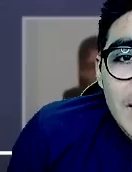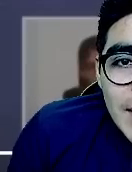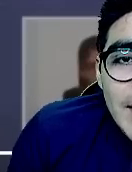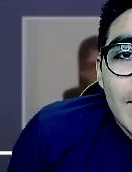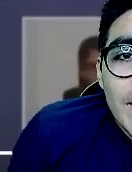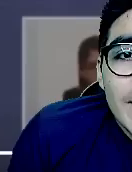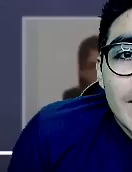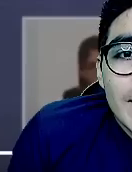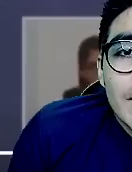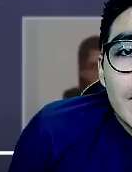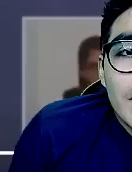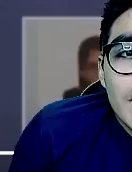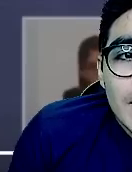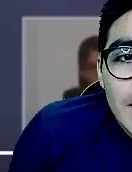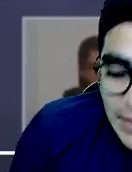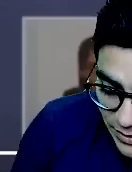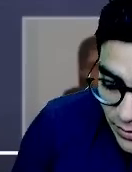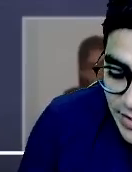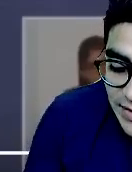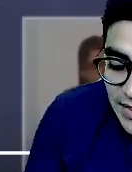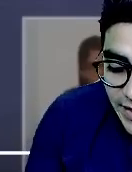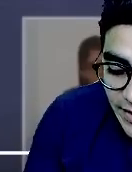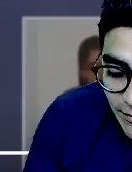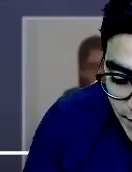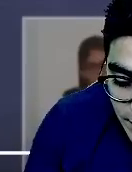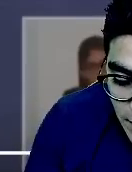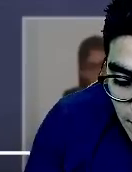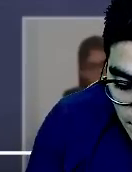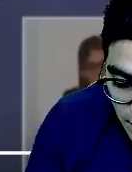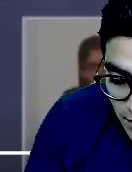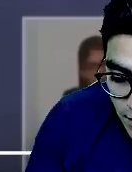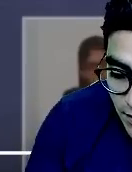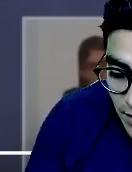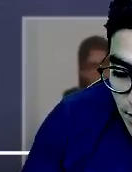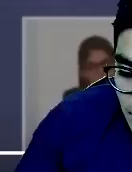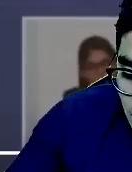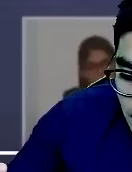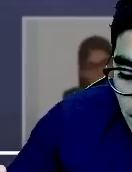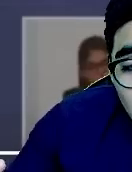Esto es increíble. Esto es increíble.